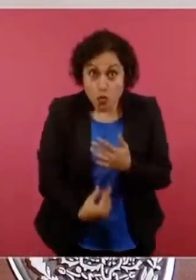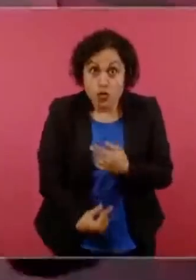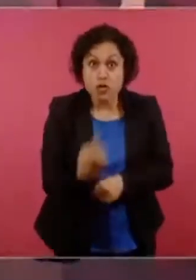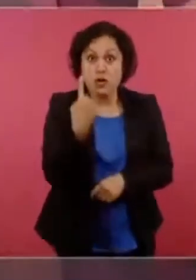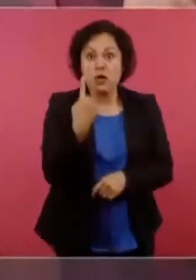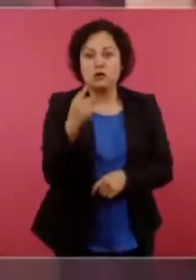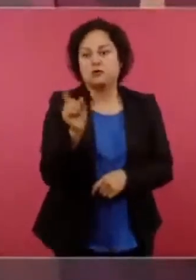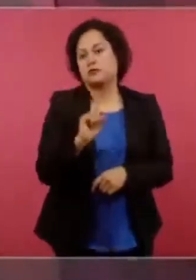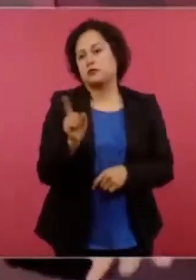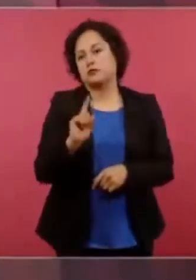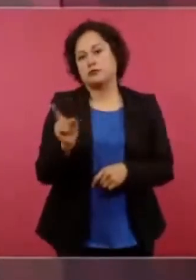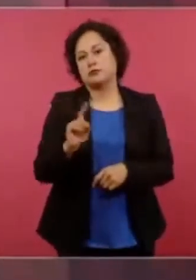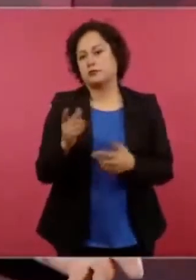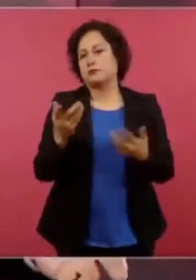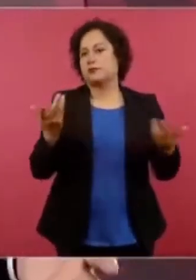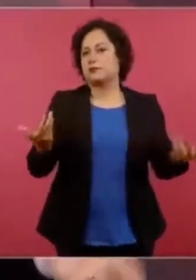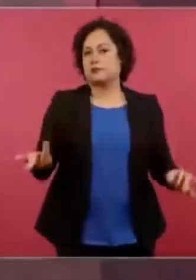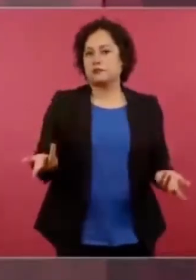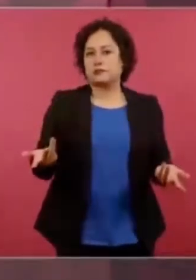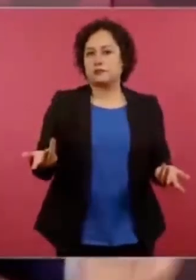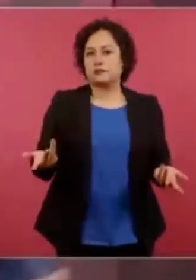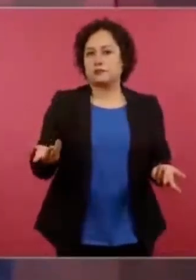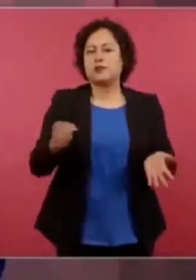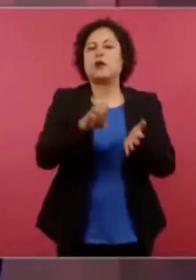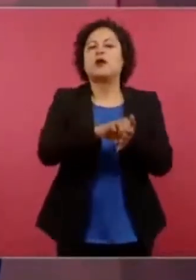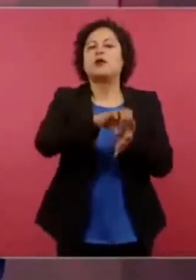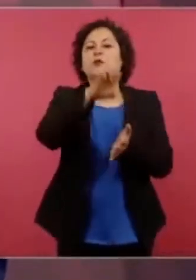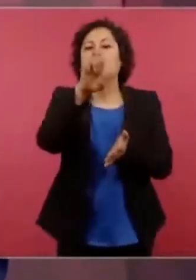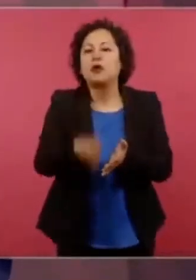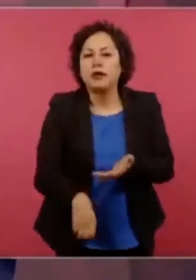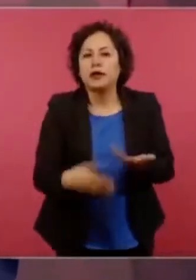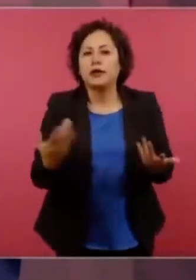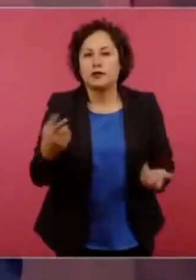¿Cómo le van a dar pensión a los adultos mayores?